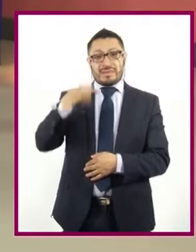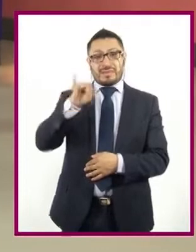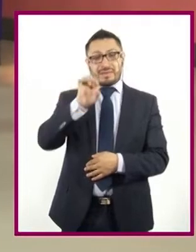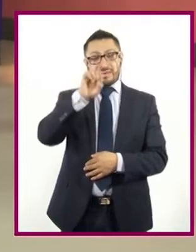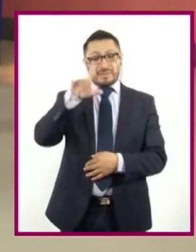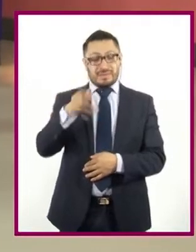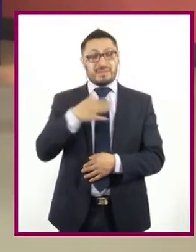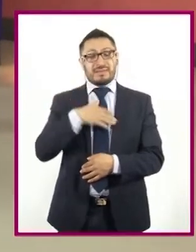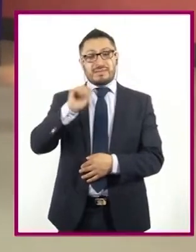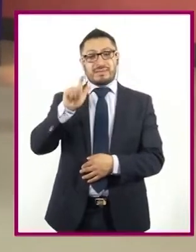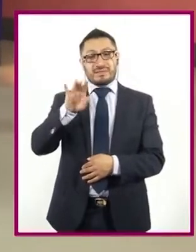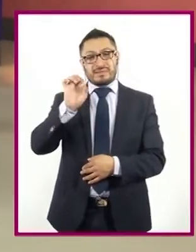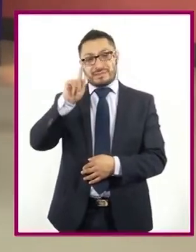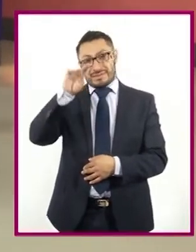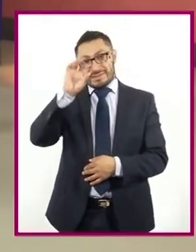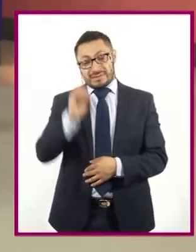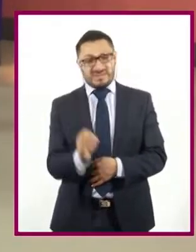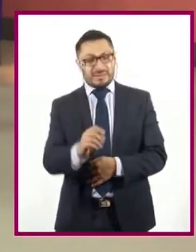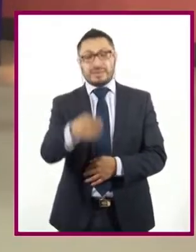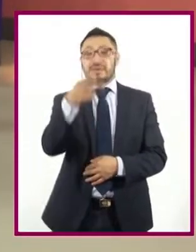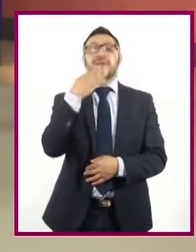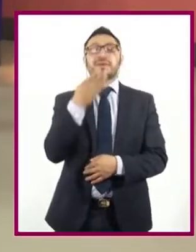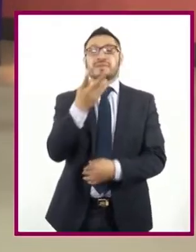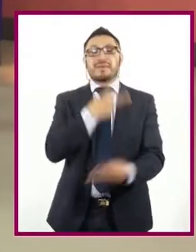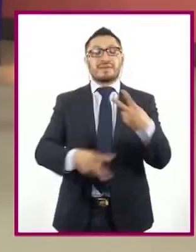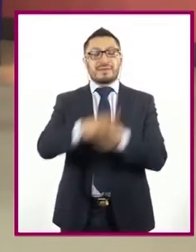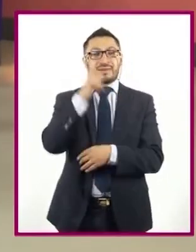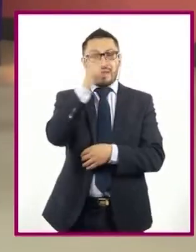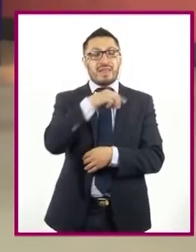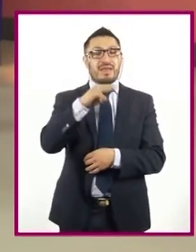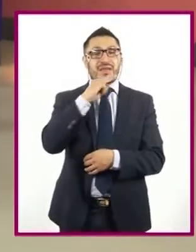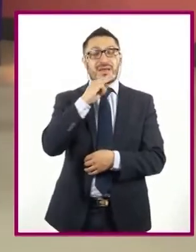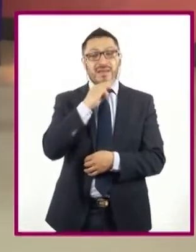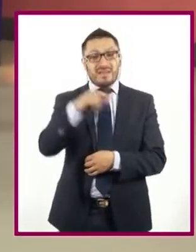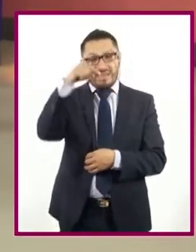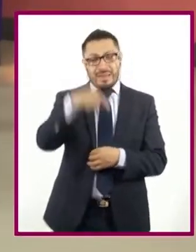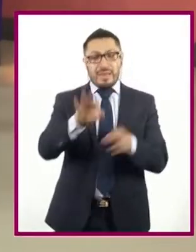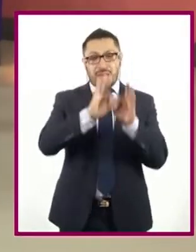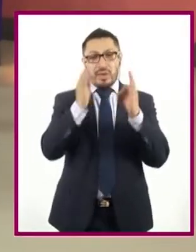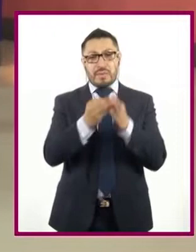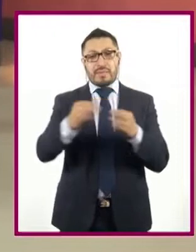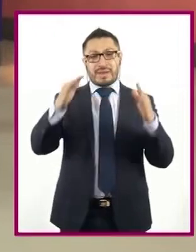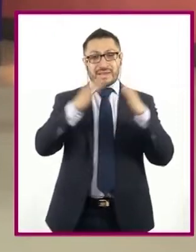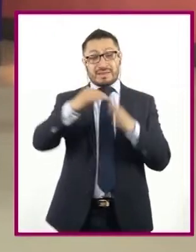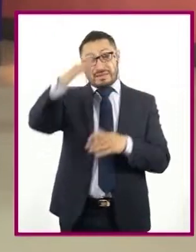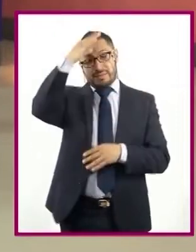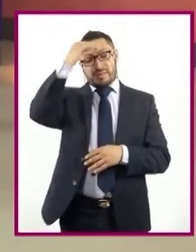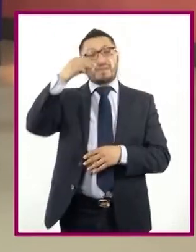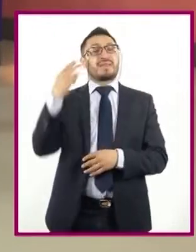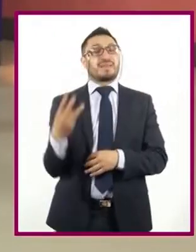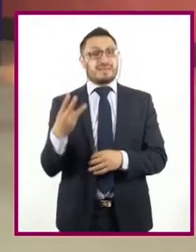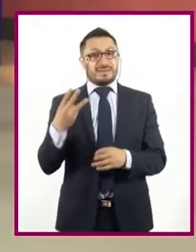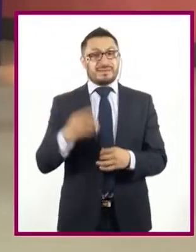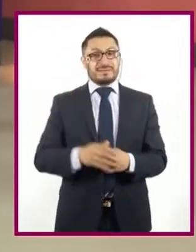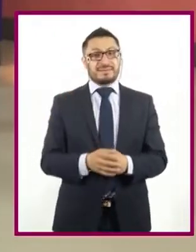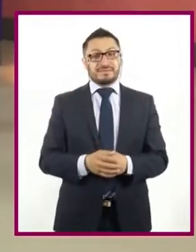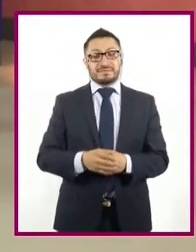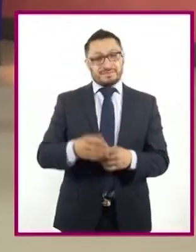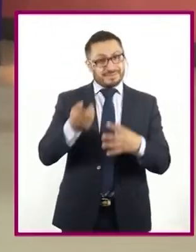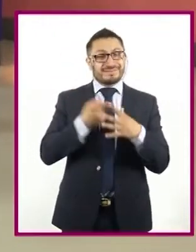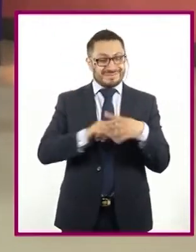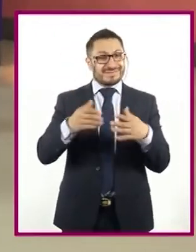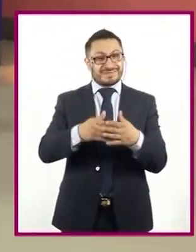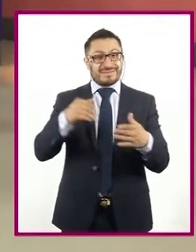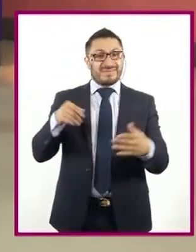les damos la bienvenida a una sesión más de lengua materna dentro de la estrategia Aprende en Casa 3. Antes de iniciar,